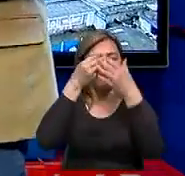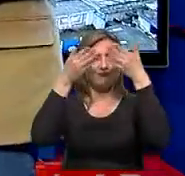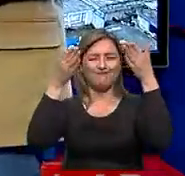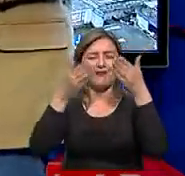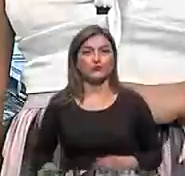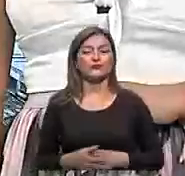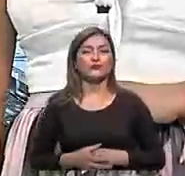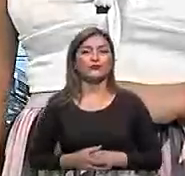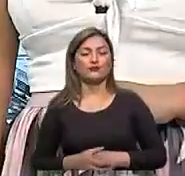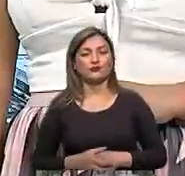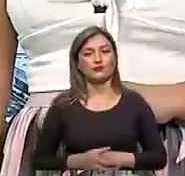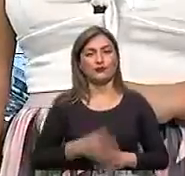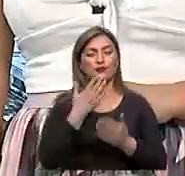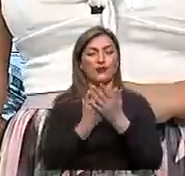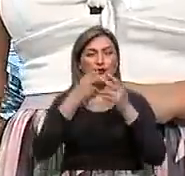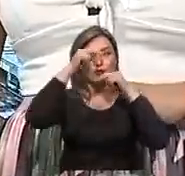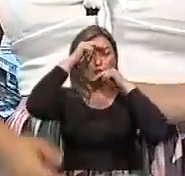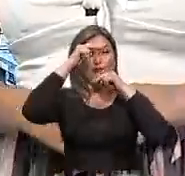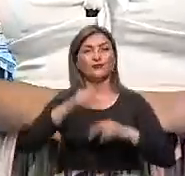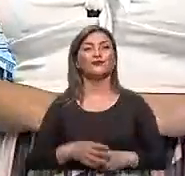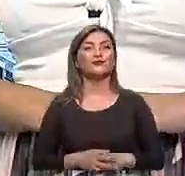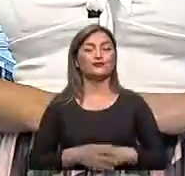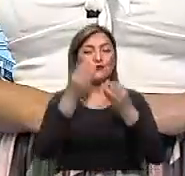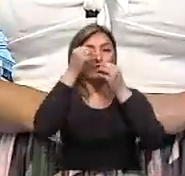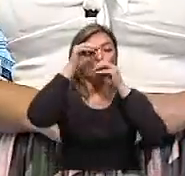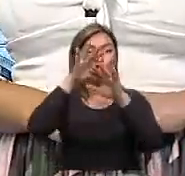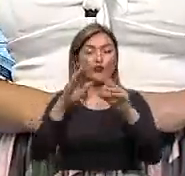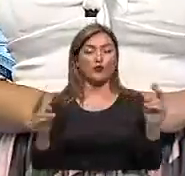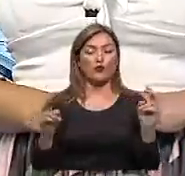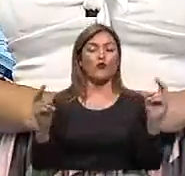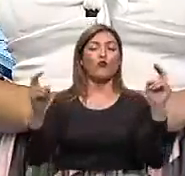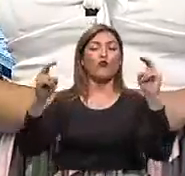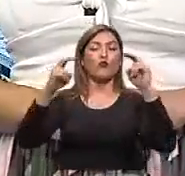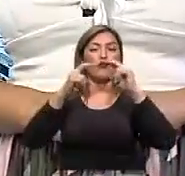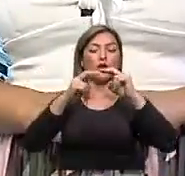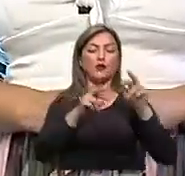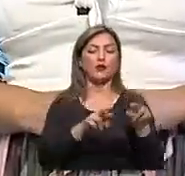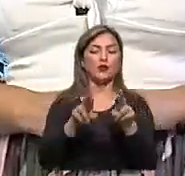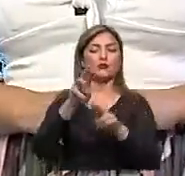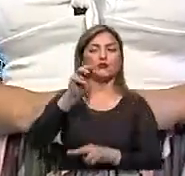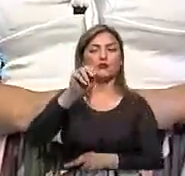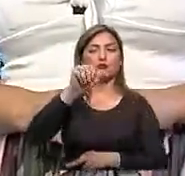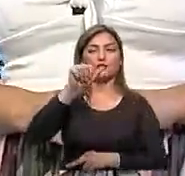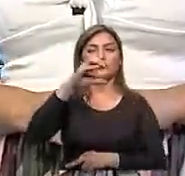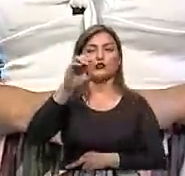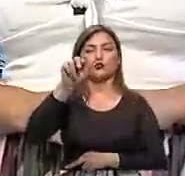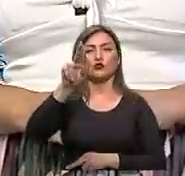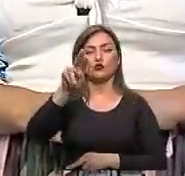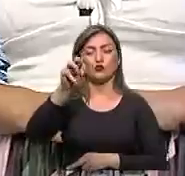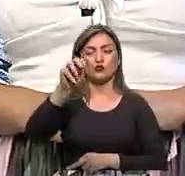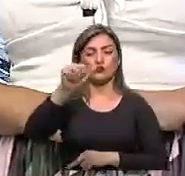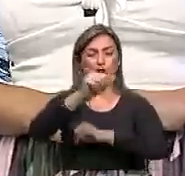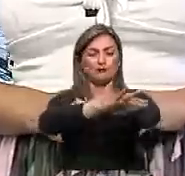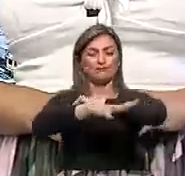en este reportaje, ¿no? Gracias por continuar con nosotros. Les contamos que un puente colgante sobre el río Macuma en el cantón Taisha, en Morona,